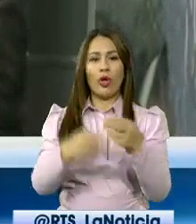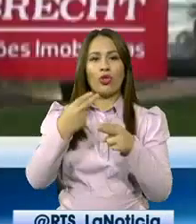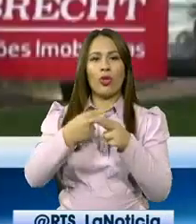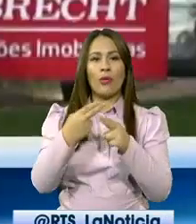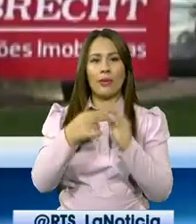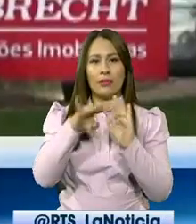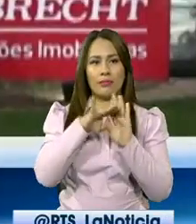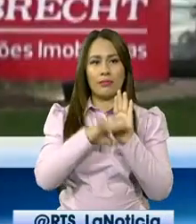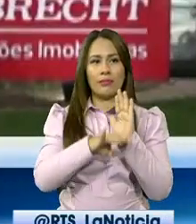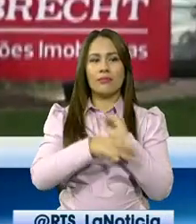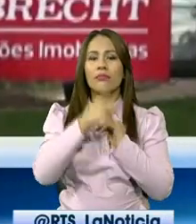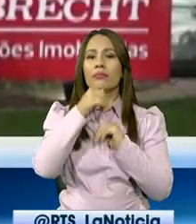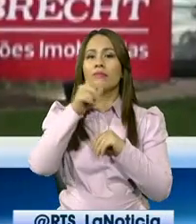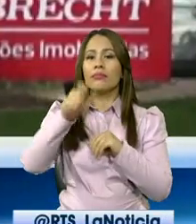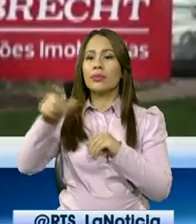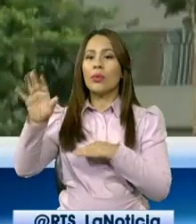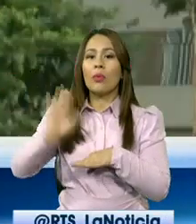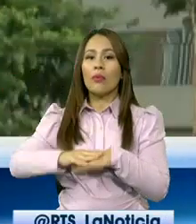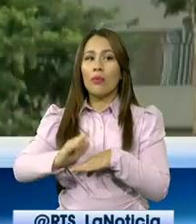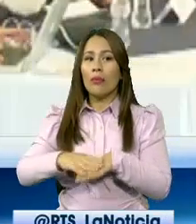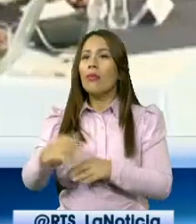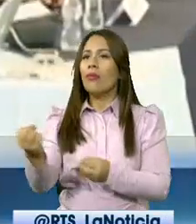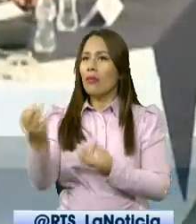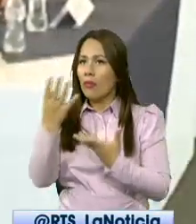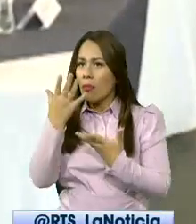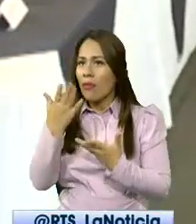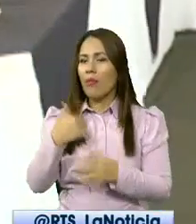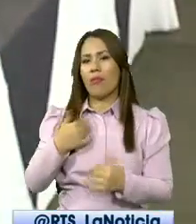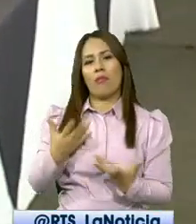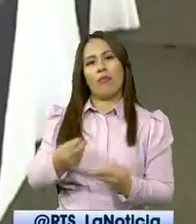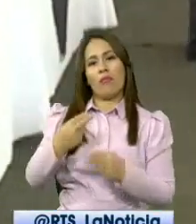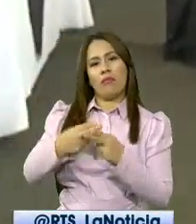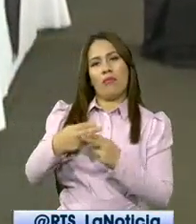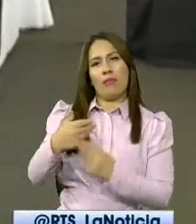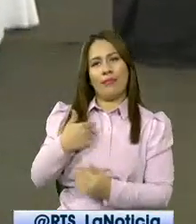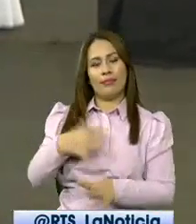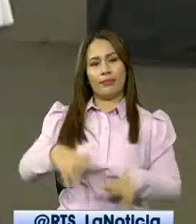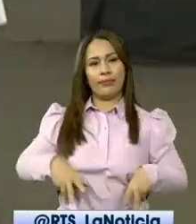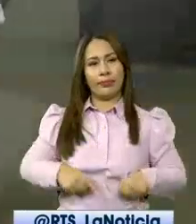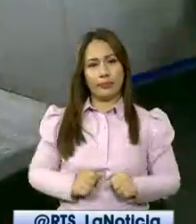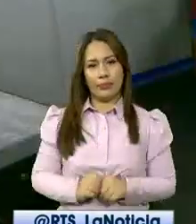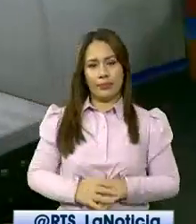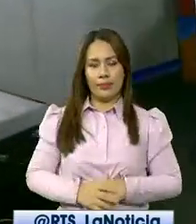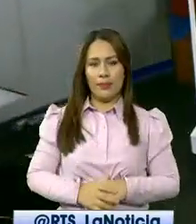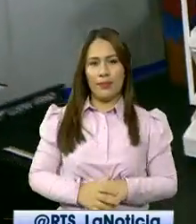de los involucrados en este caso de corrupción. Informó Javier Gallo.